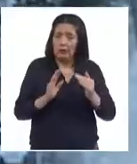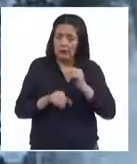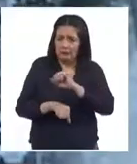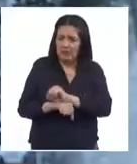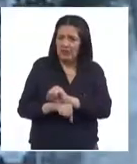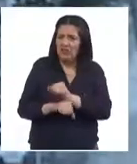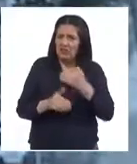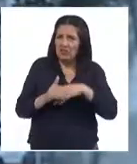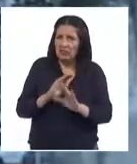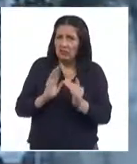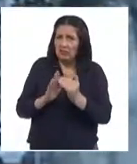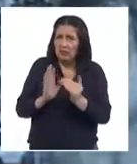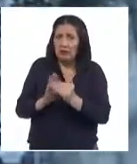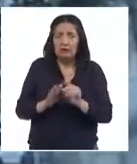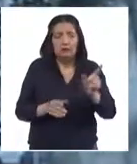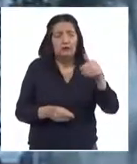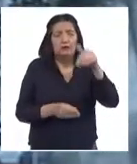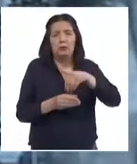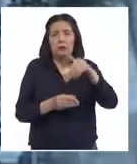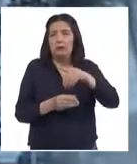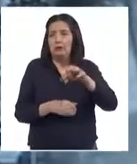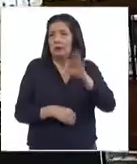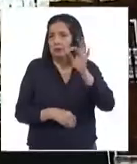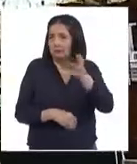son algunos de los más votados.